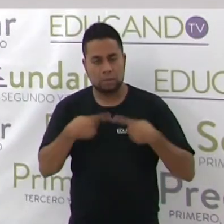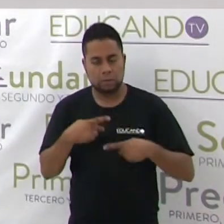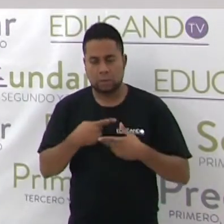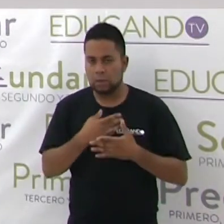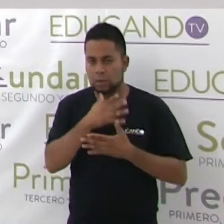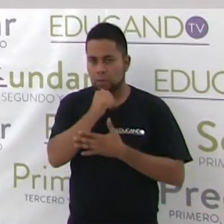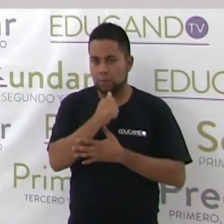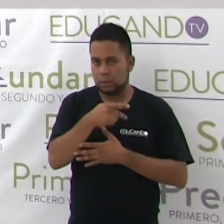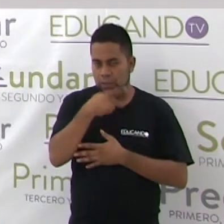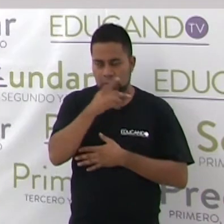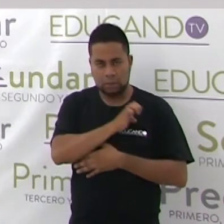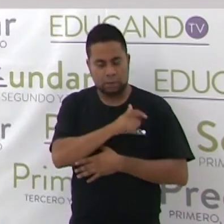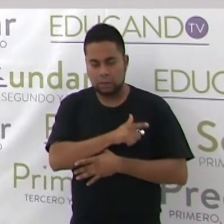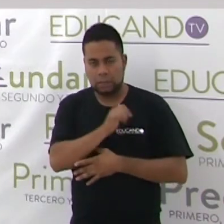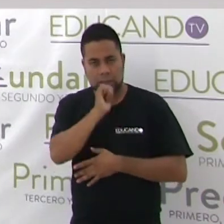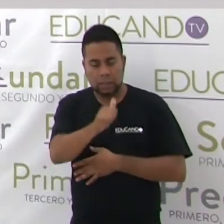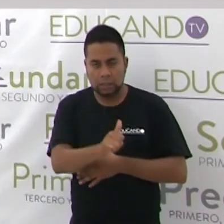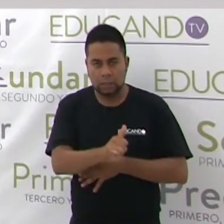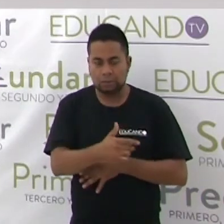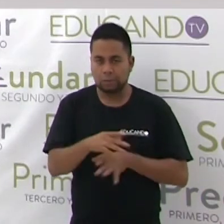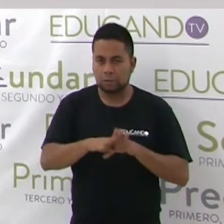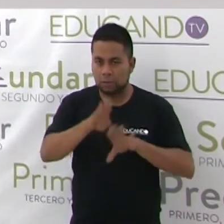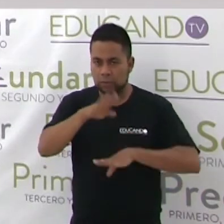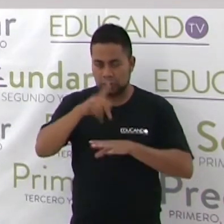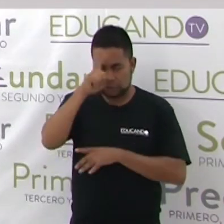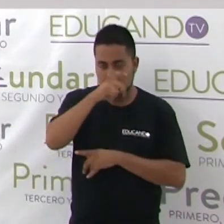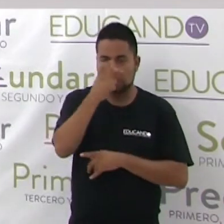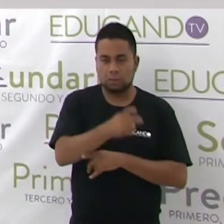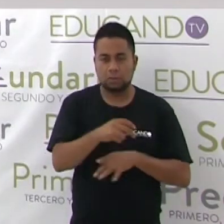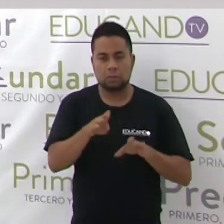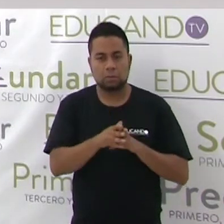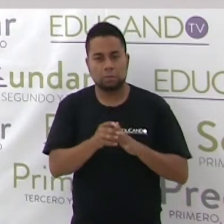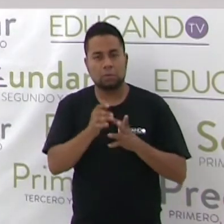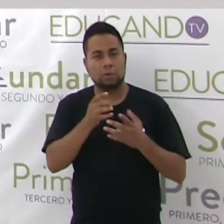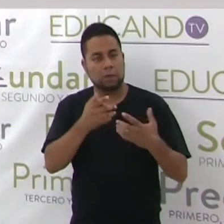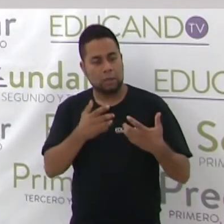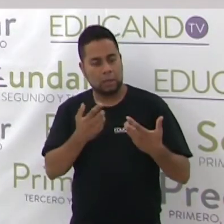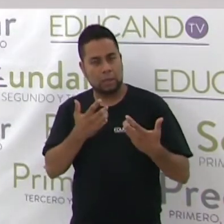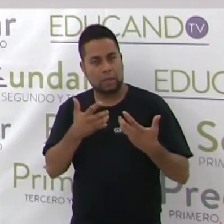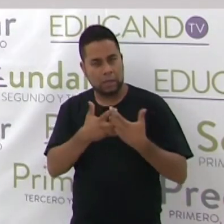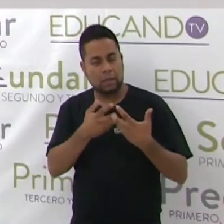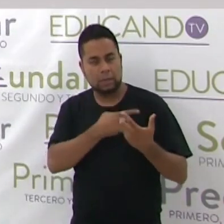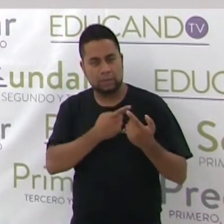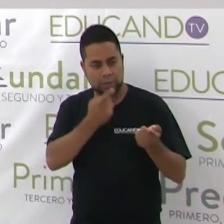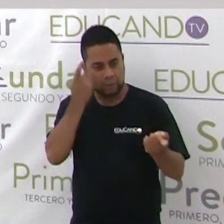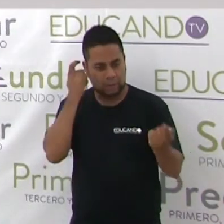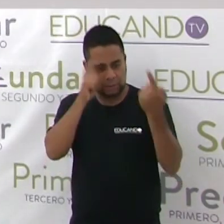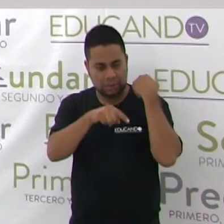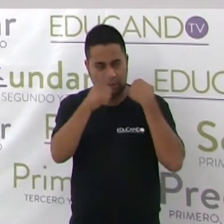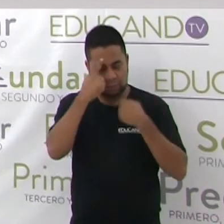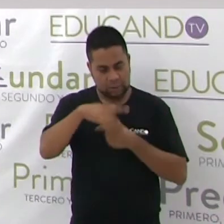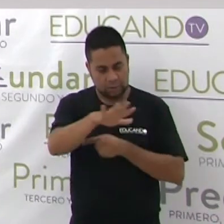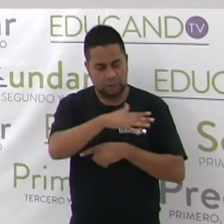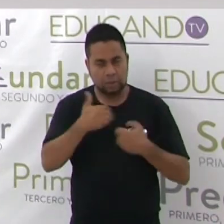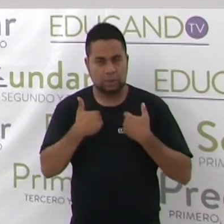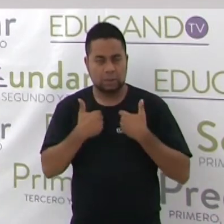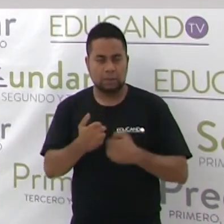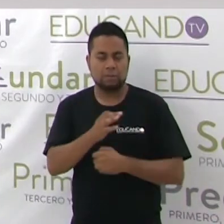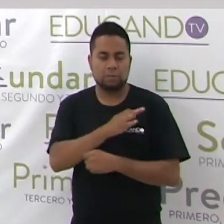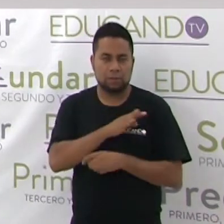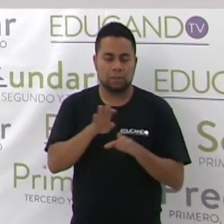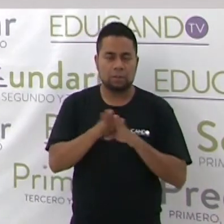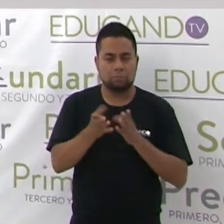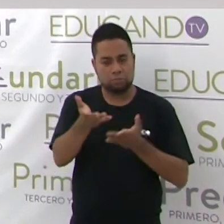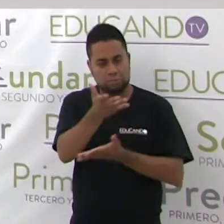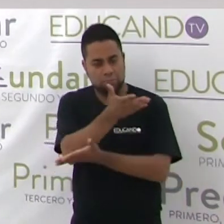no podían hablar el español. Sí, así que debes de ser empático con tus compañeros para que se puedan entender y